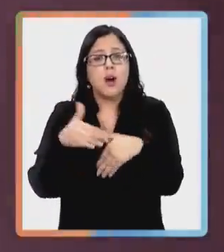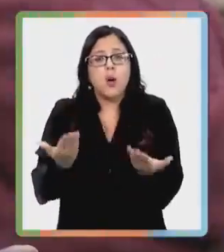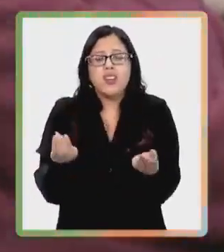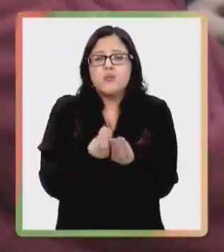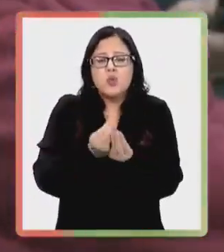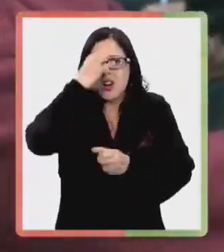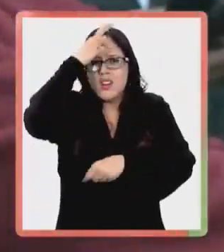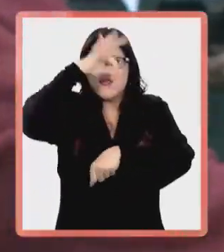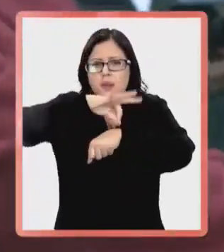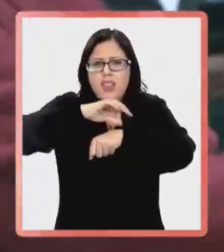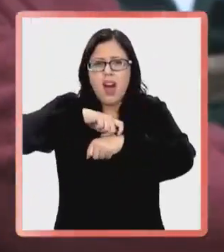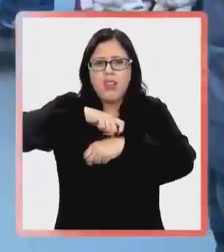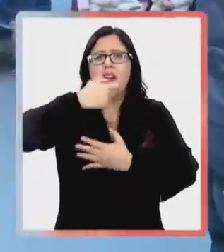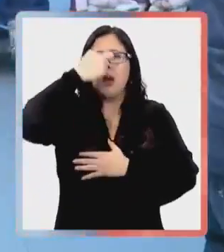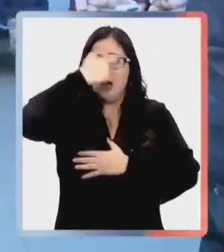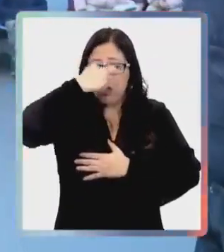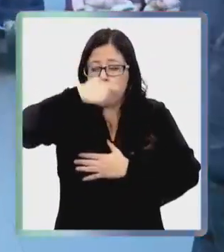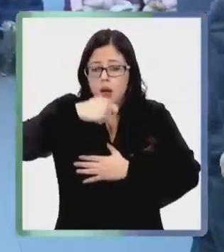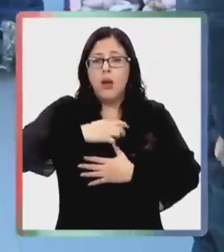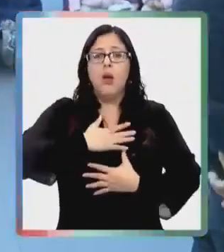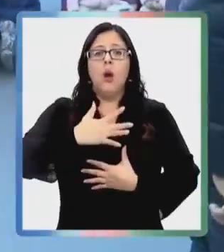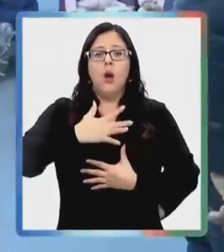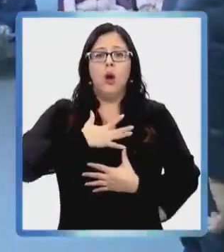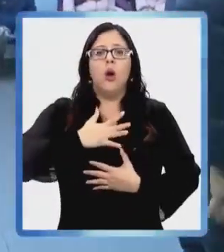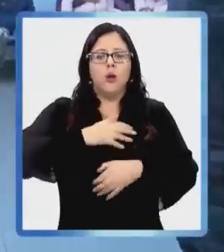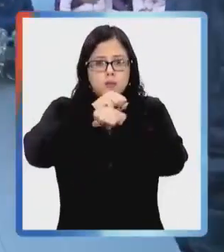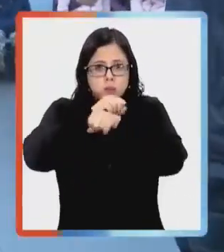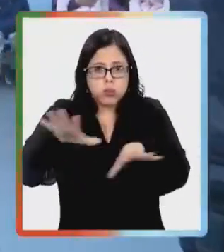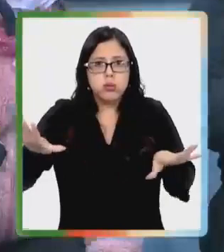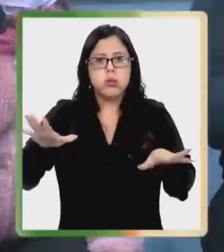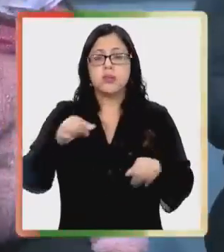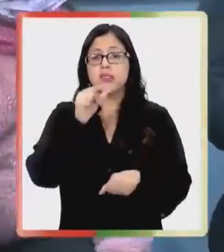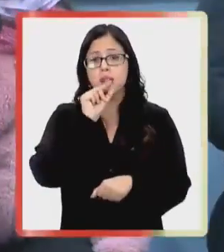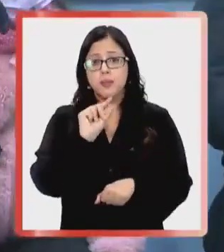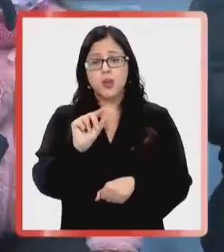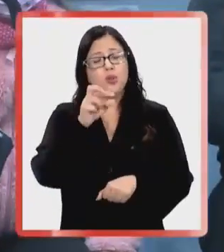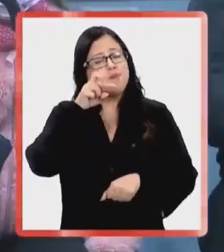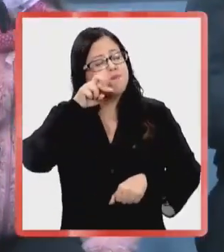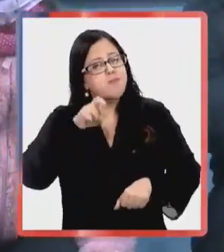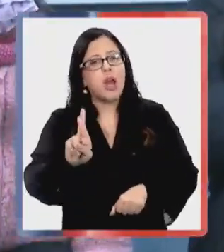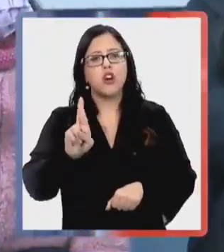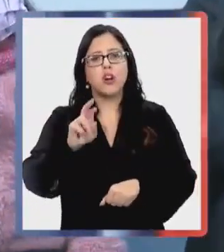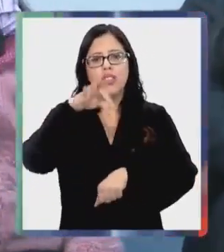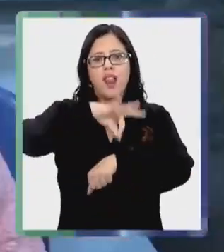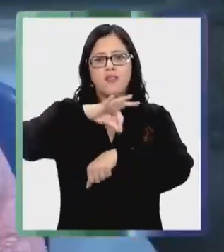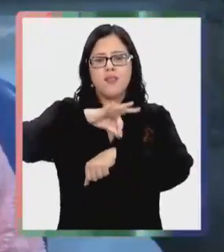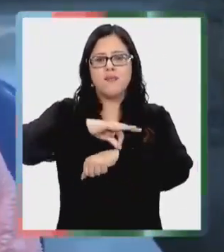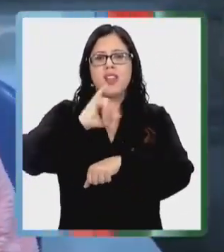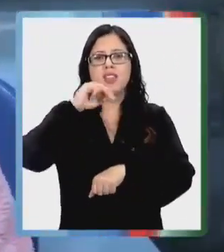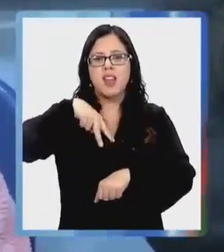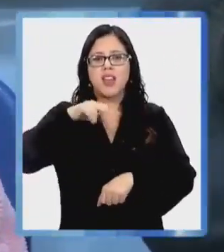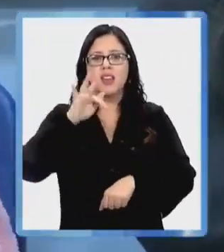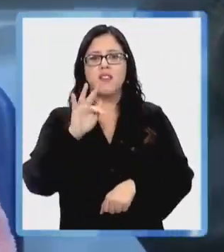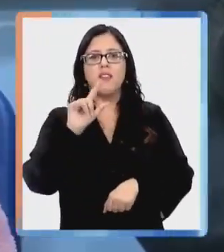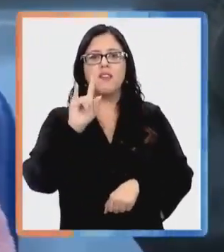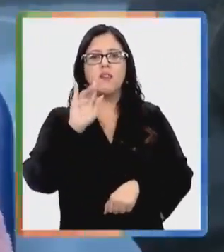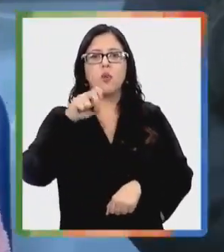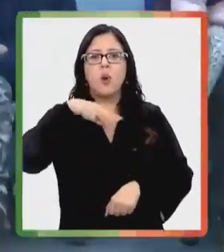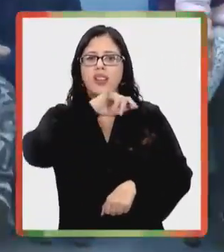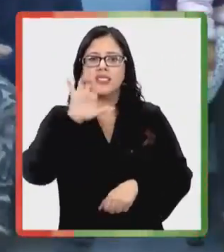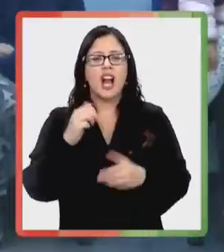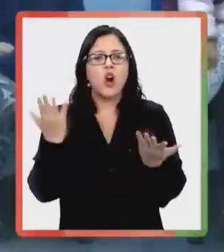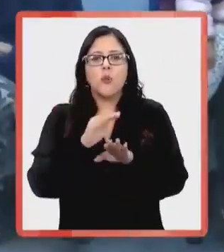respiratorios están circulando y además se nos avecina el peor momento de la influenza. ¿Cómo frenamos los contagios? ¿A